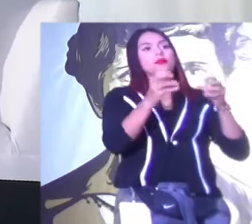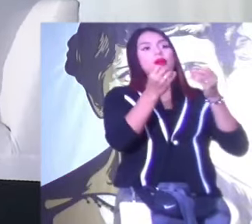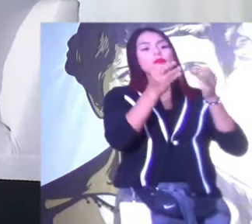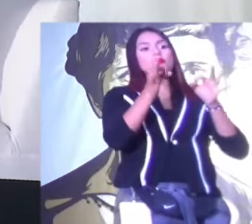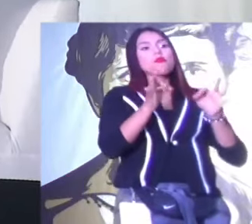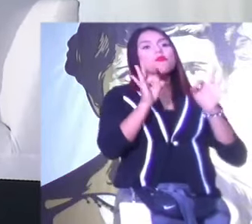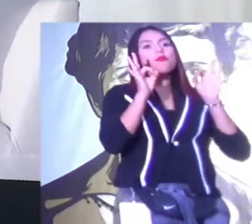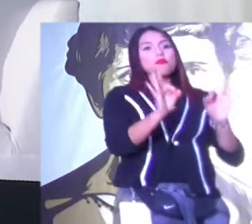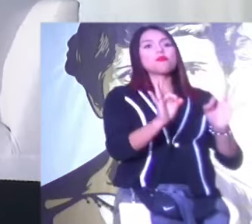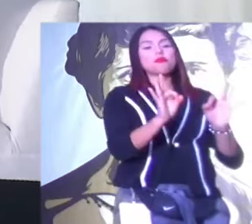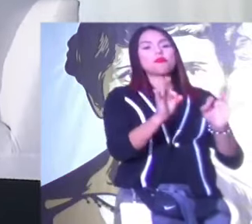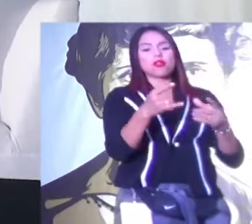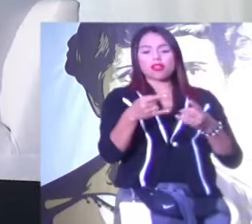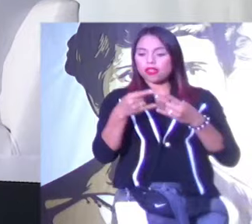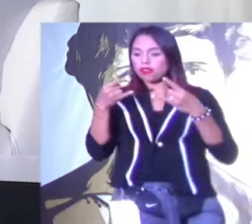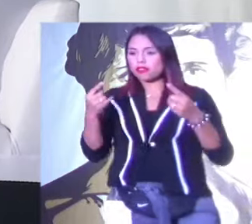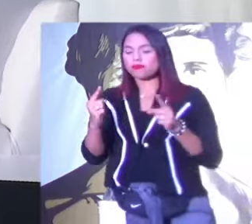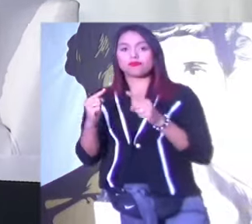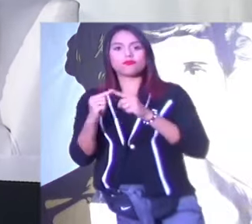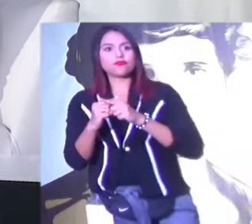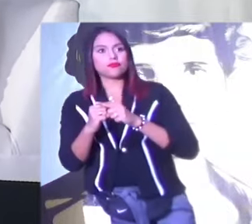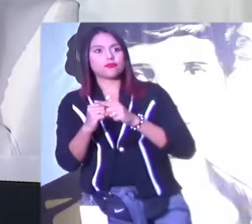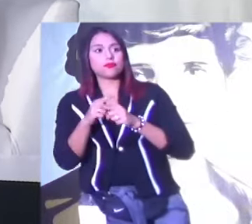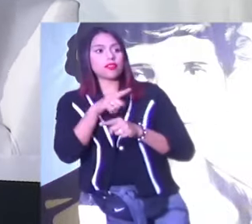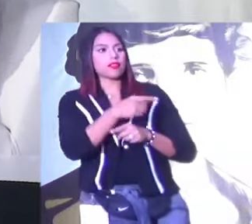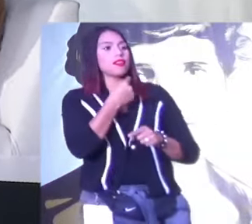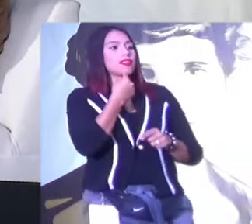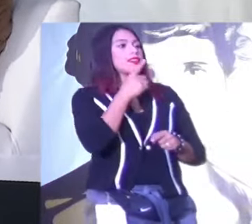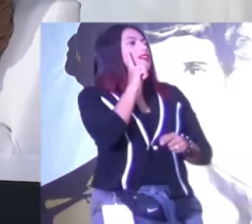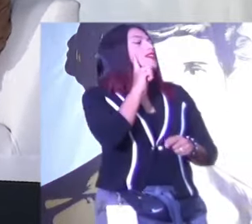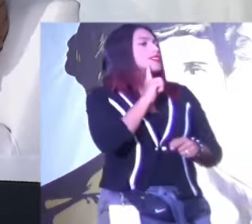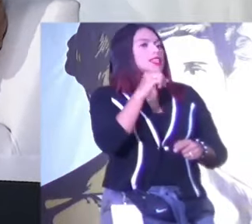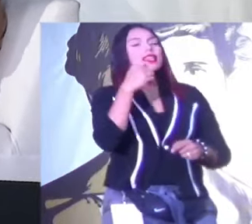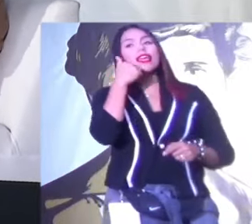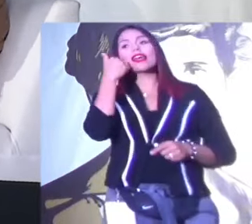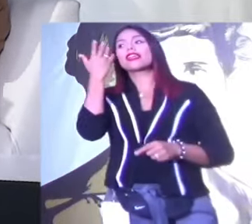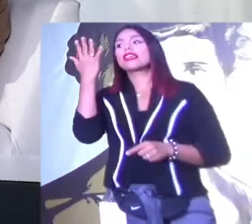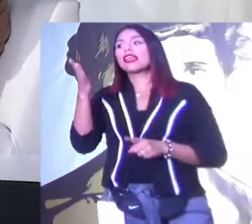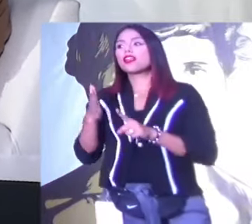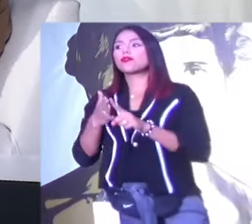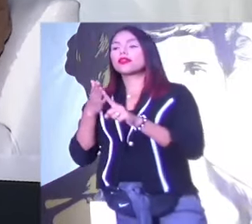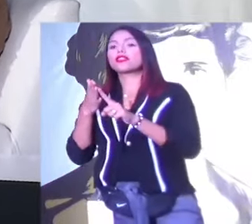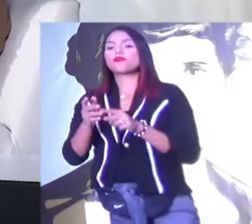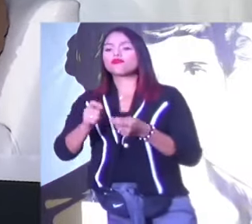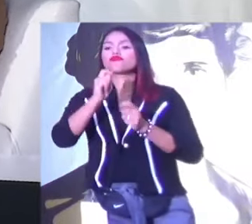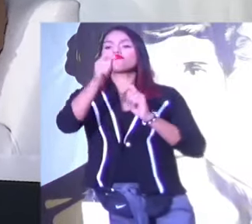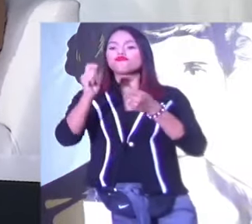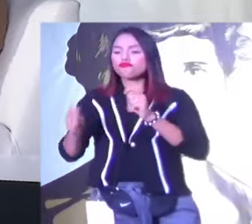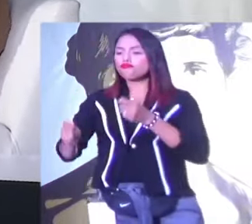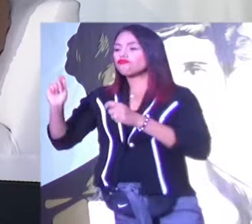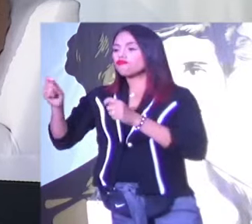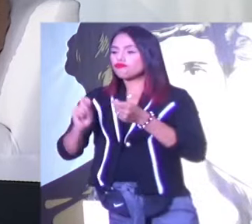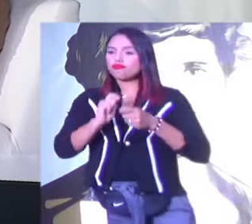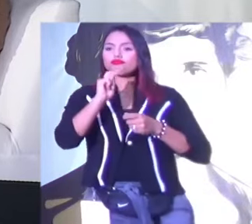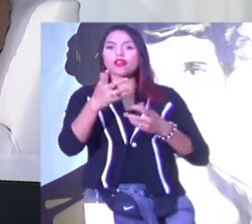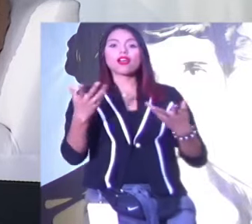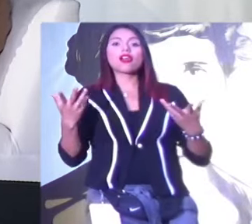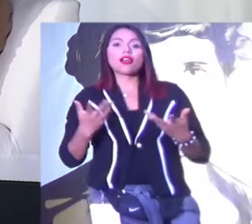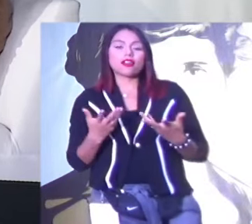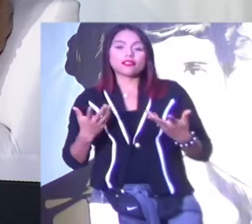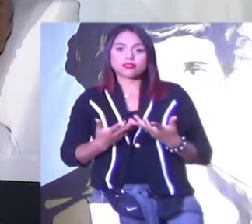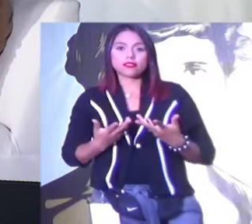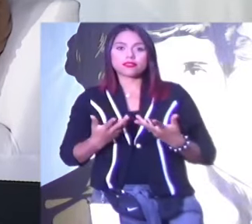ya no tiene sentido, ¿no? La niña quería ser baterista. Esa reflexión también me pareció poderosa, ¿no? Cómo hay títulos